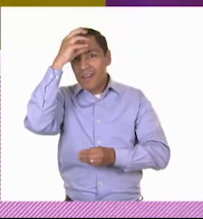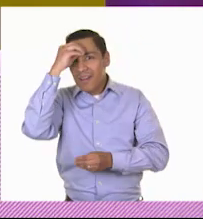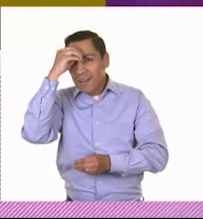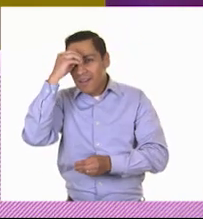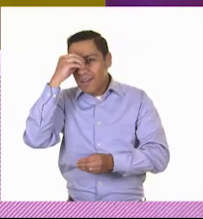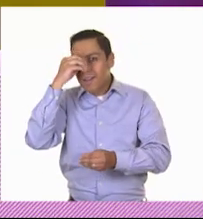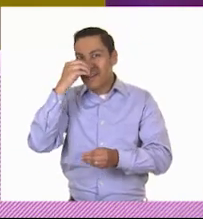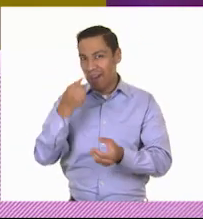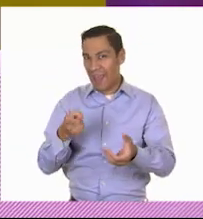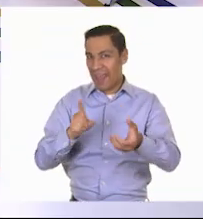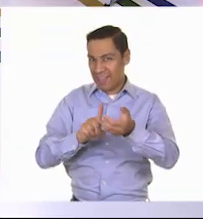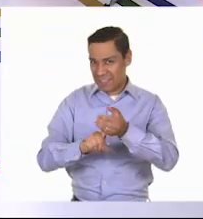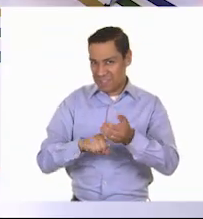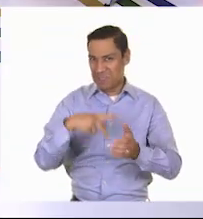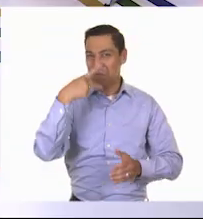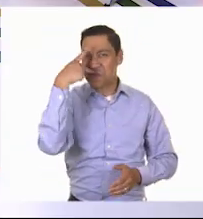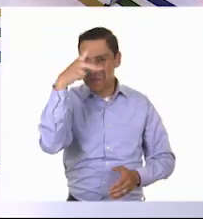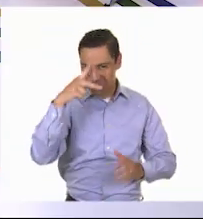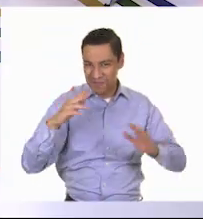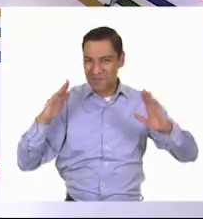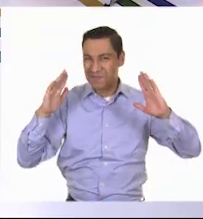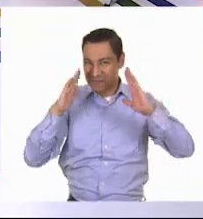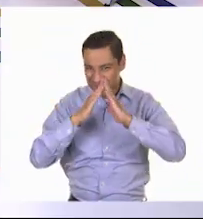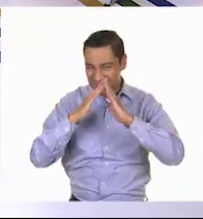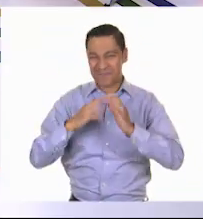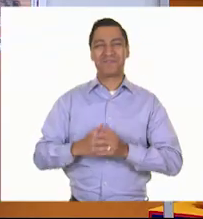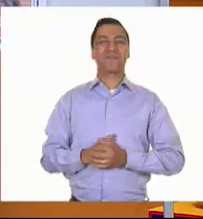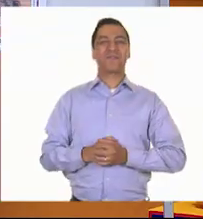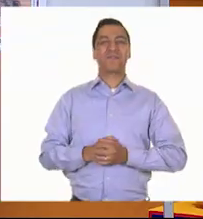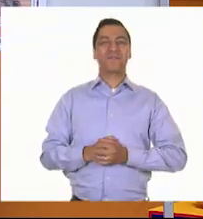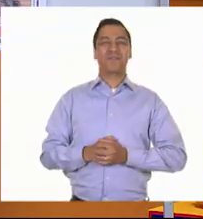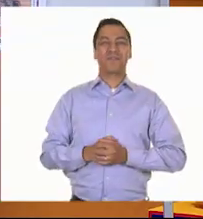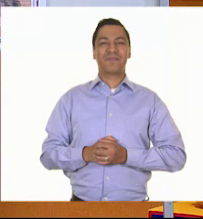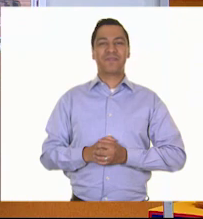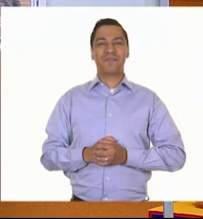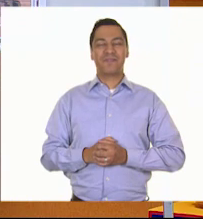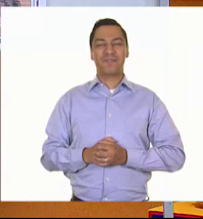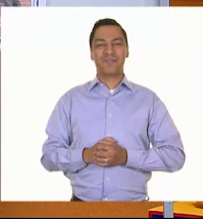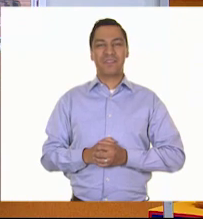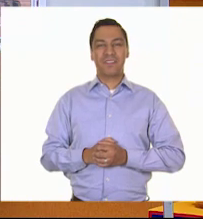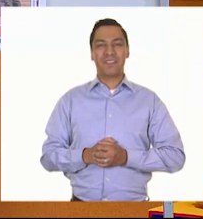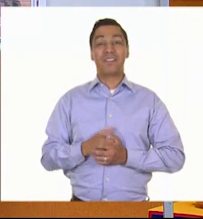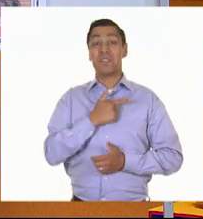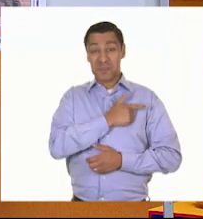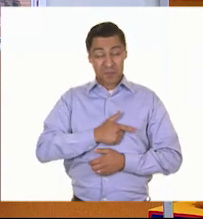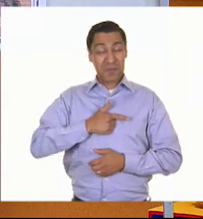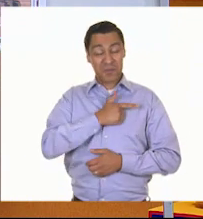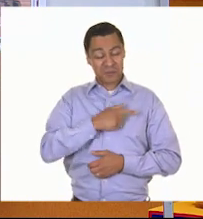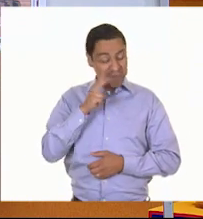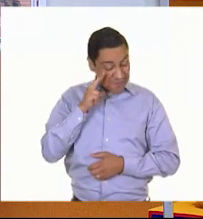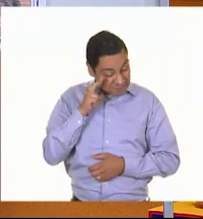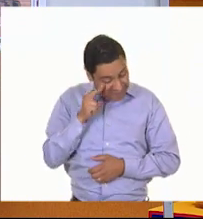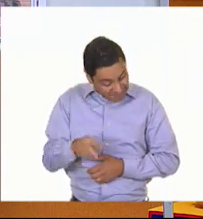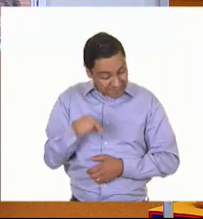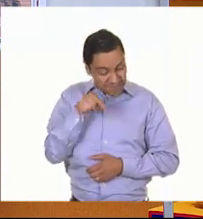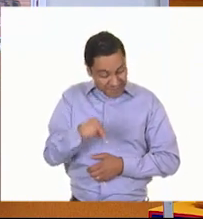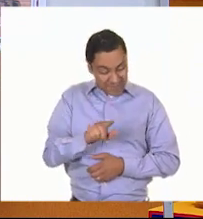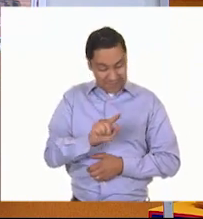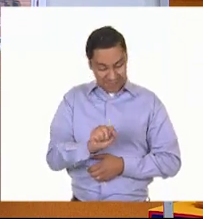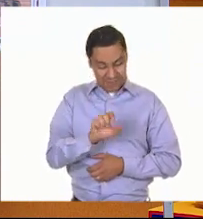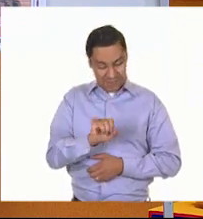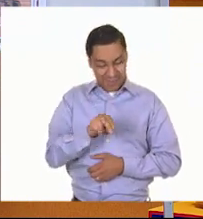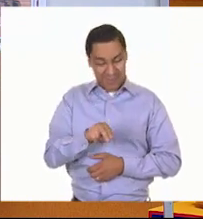en casa. Muy bien, Tina, me alegra que estés aquí con todos nosotros. Te invité porque seguramente te